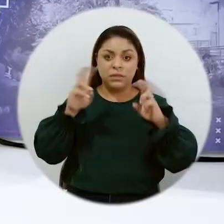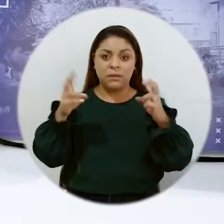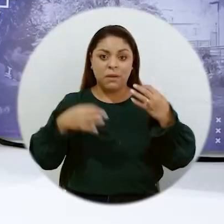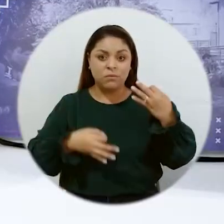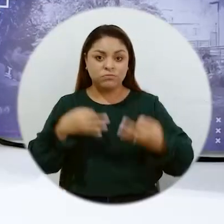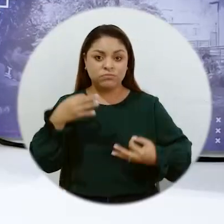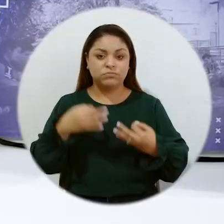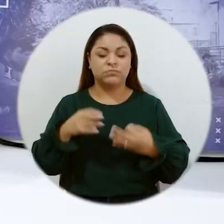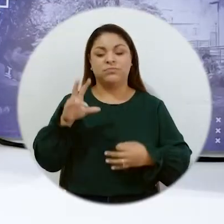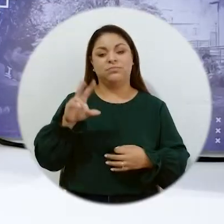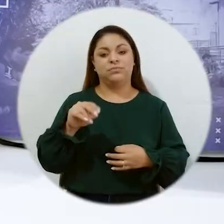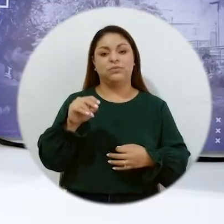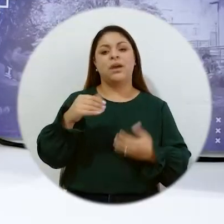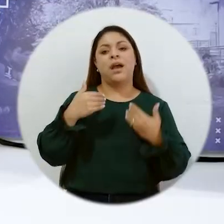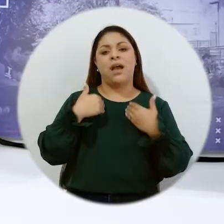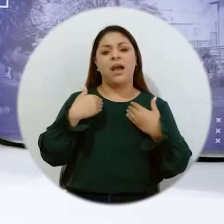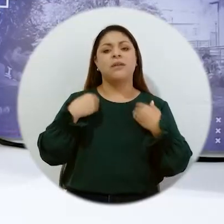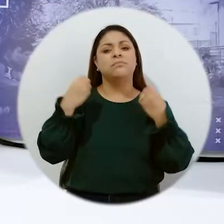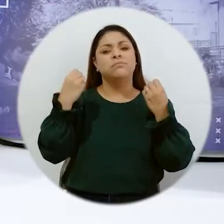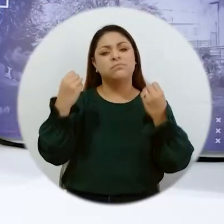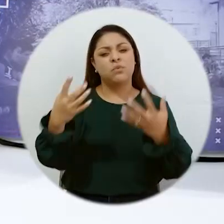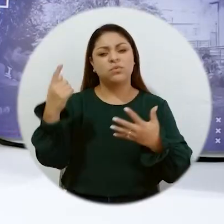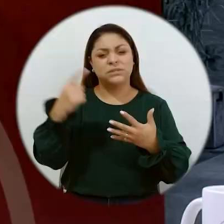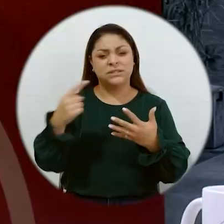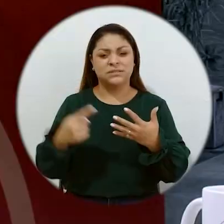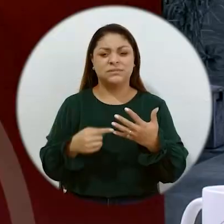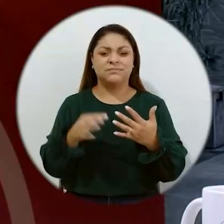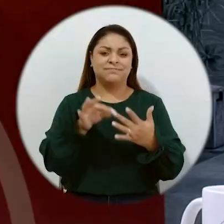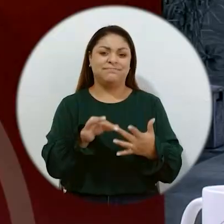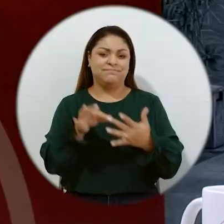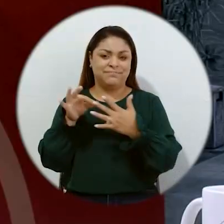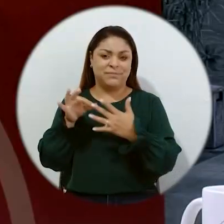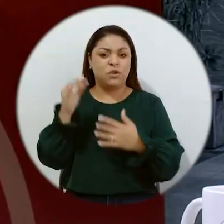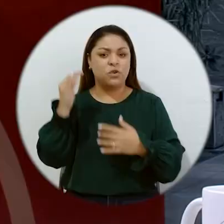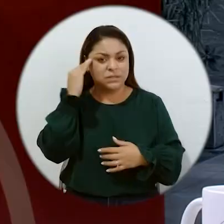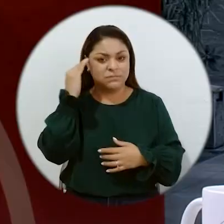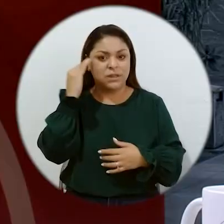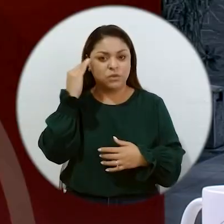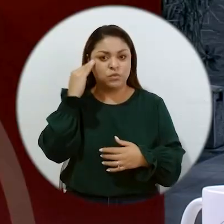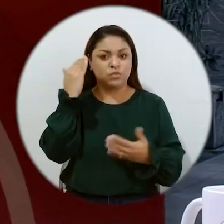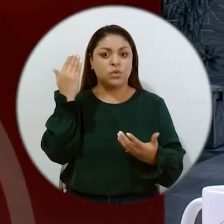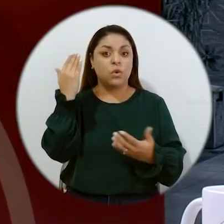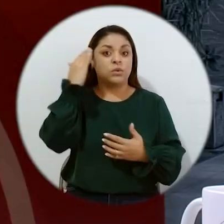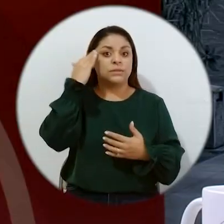jurídico, ¿verdad? Comprende múltiples especialidades, conocimientos